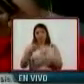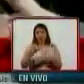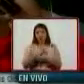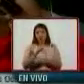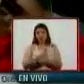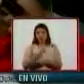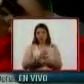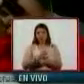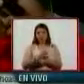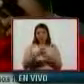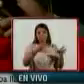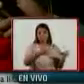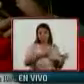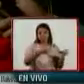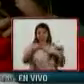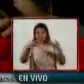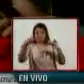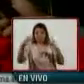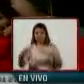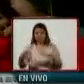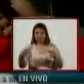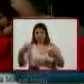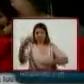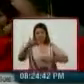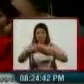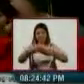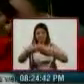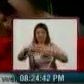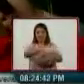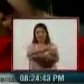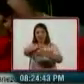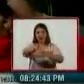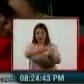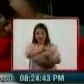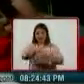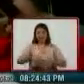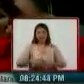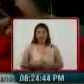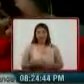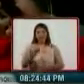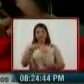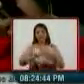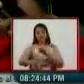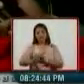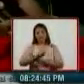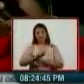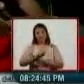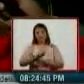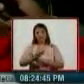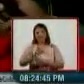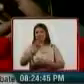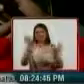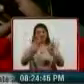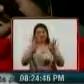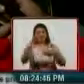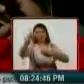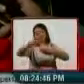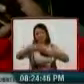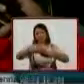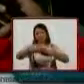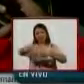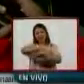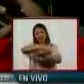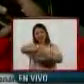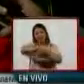para obstaculizar la vialidad urbana y, en fin, se evite la obstrucción de las vías públicas del